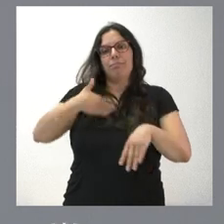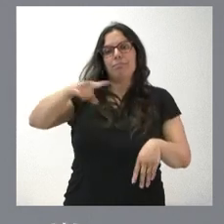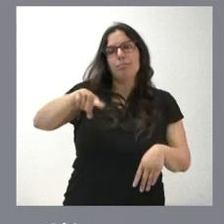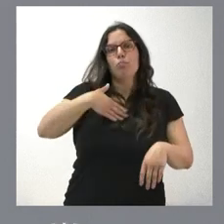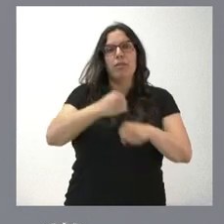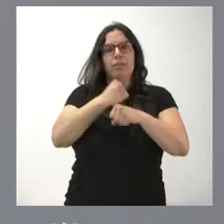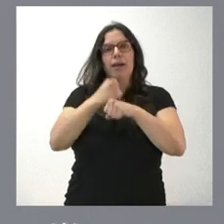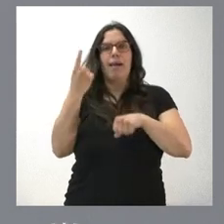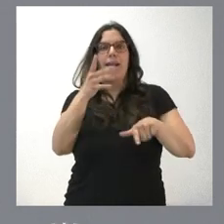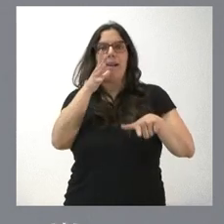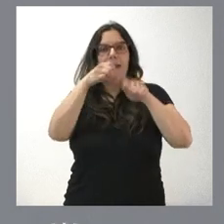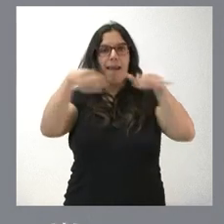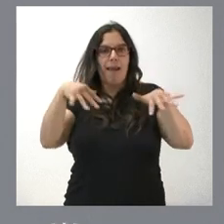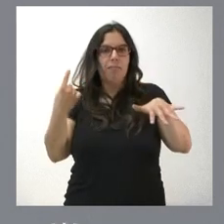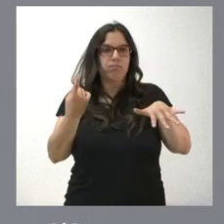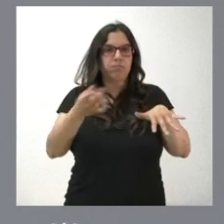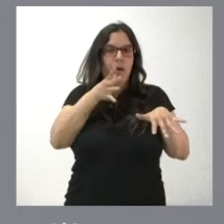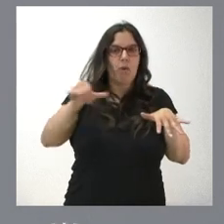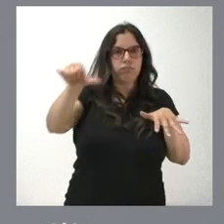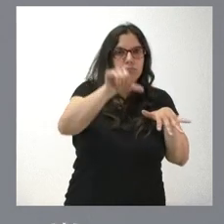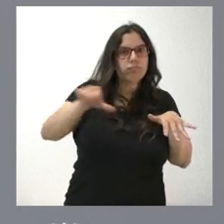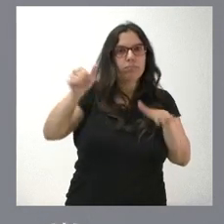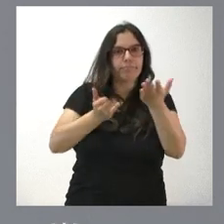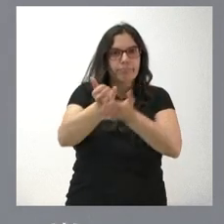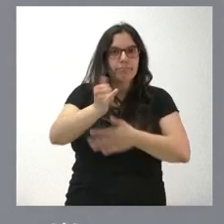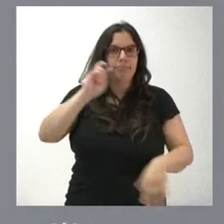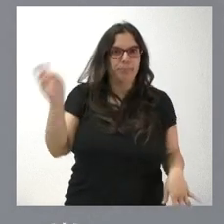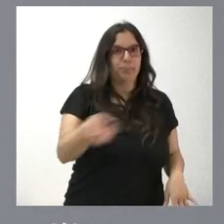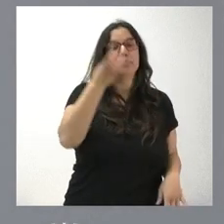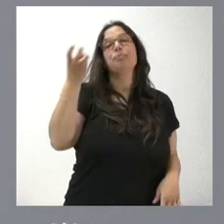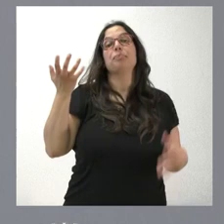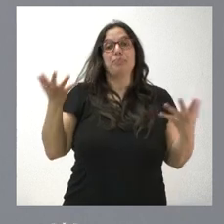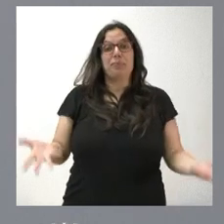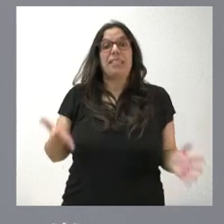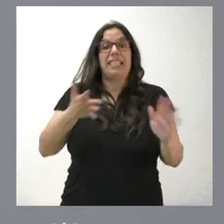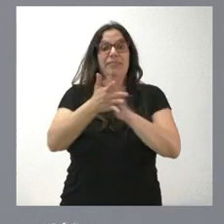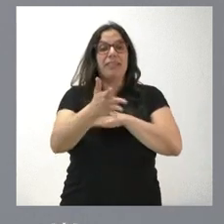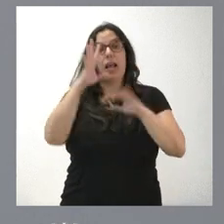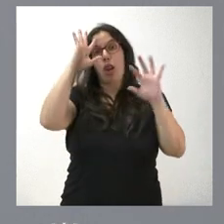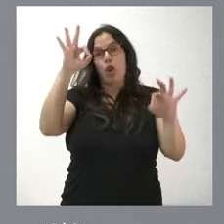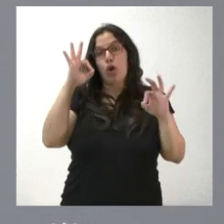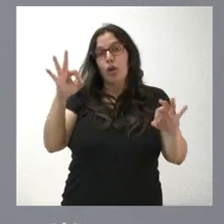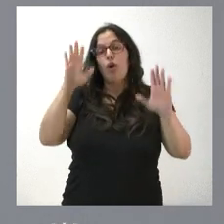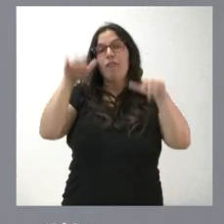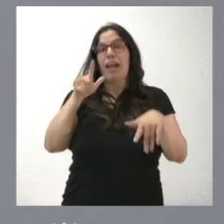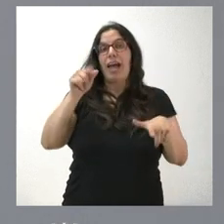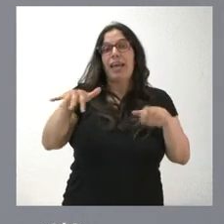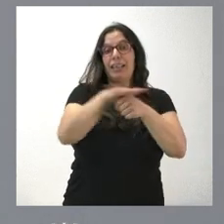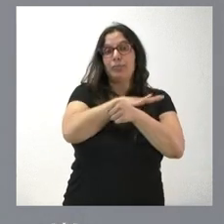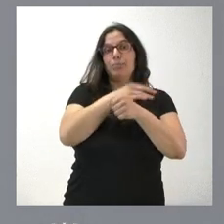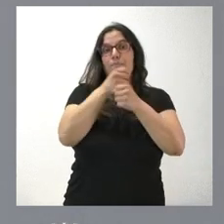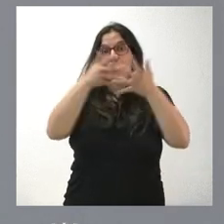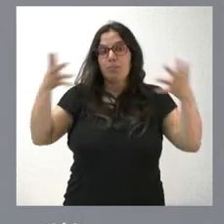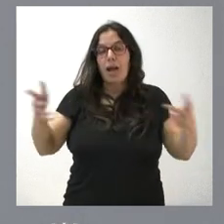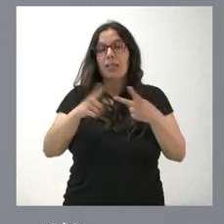la generación eléctrica para el riego. Esto hace, lógicamente, que lleguemos a más hectáreas de riego, que este riego sea